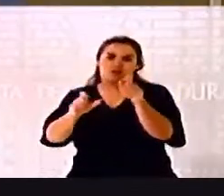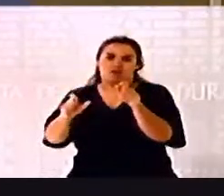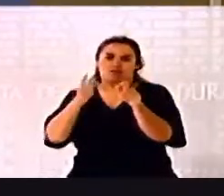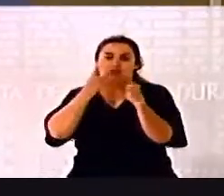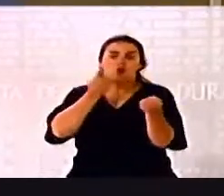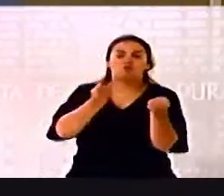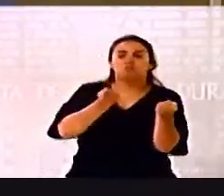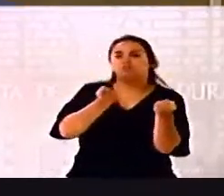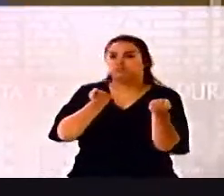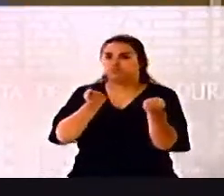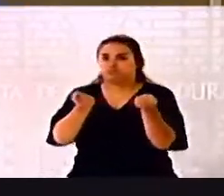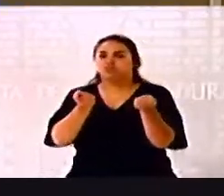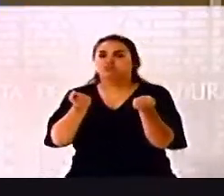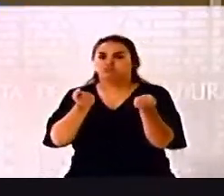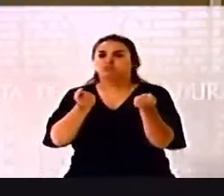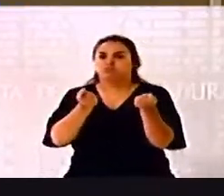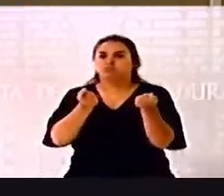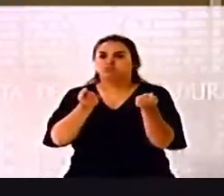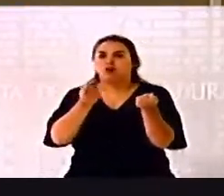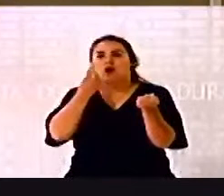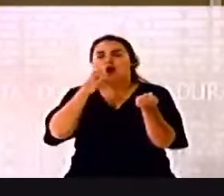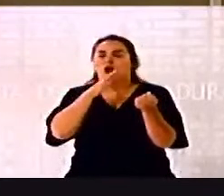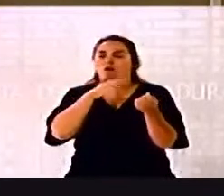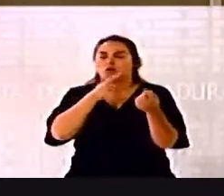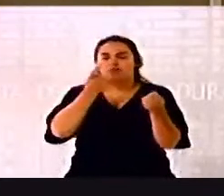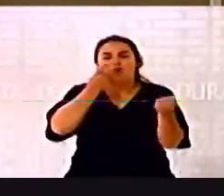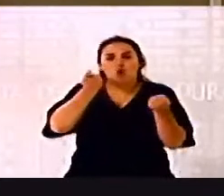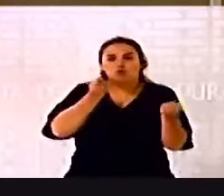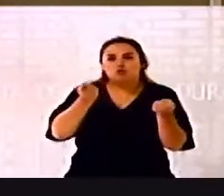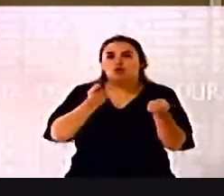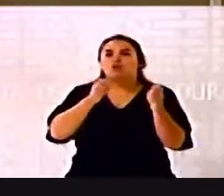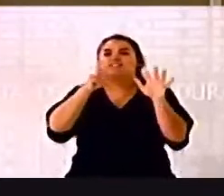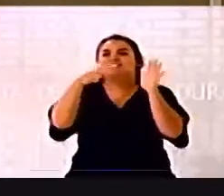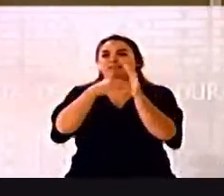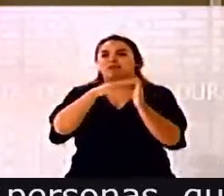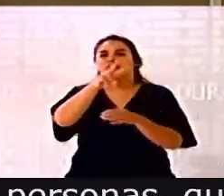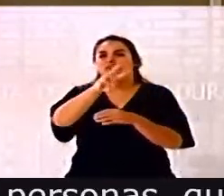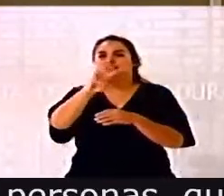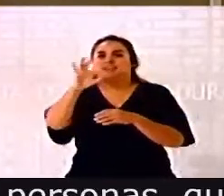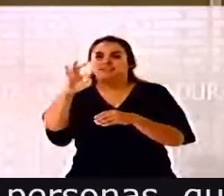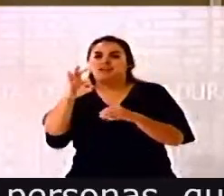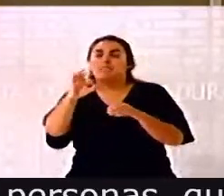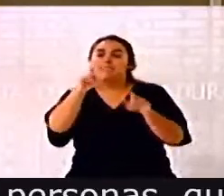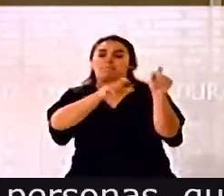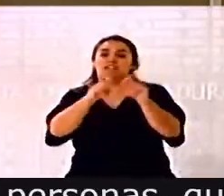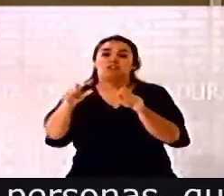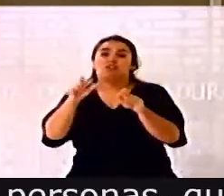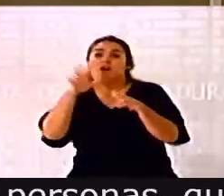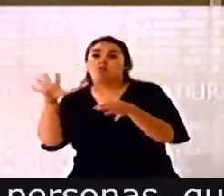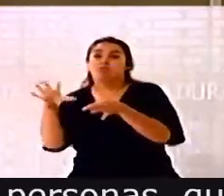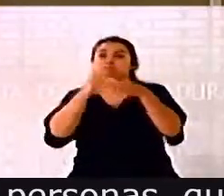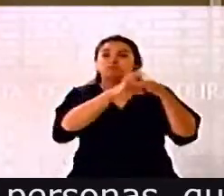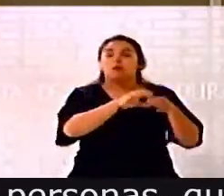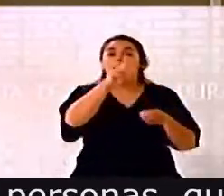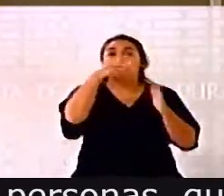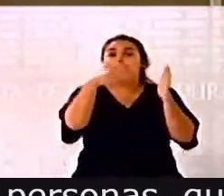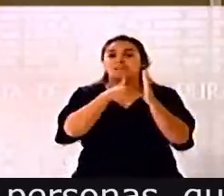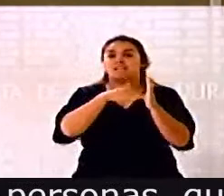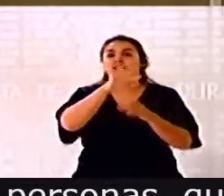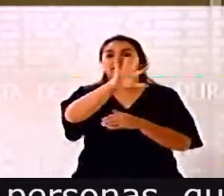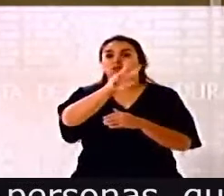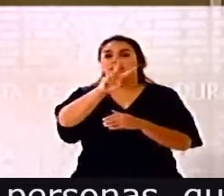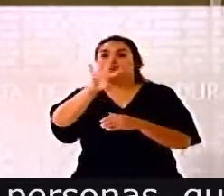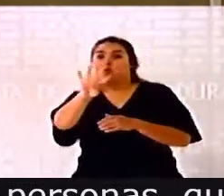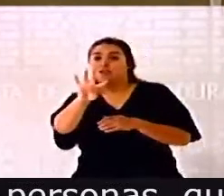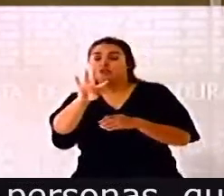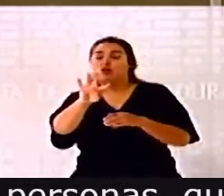Se sigue a un total de 7.238 personas que corresponden a 1.524 positivos activos en